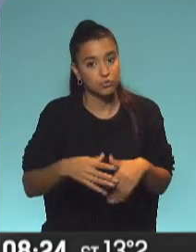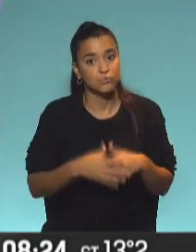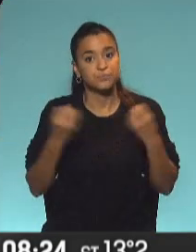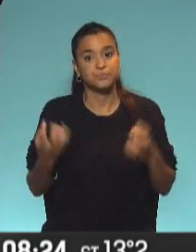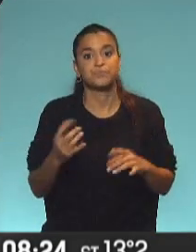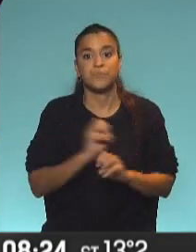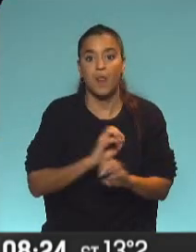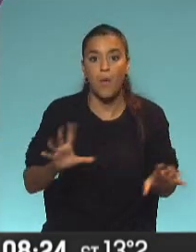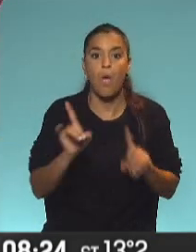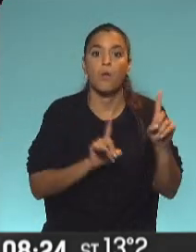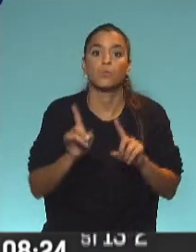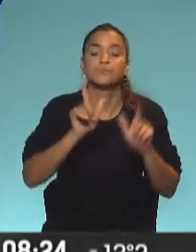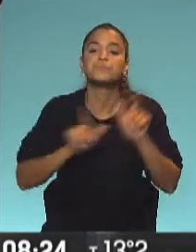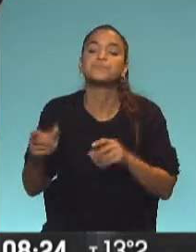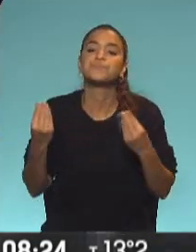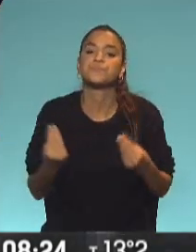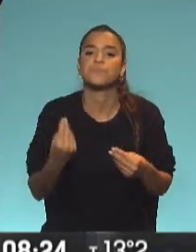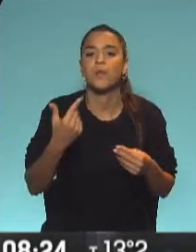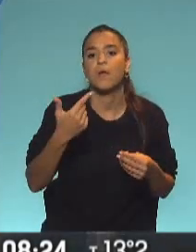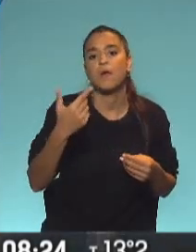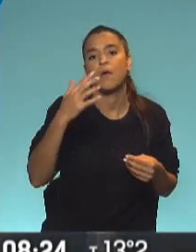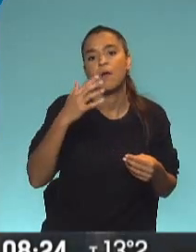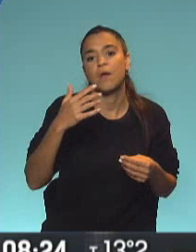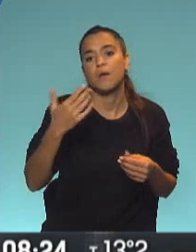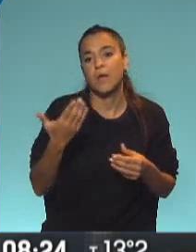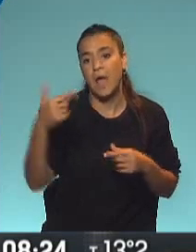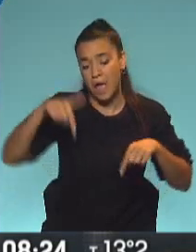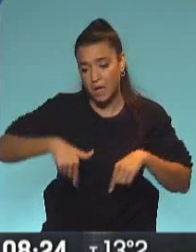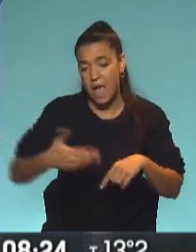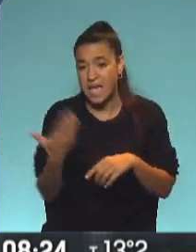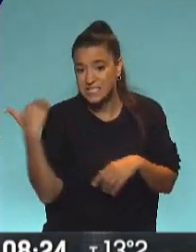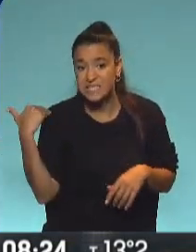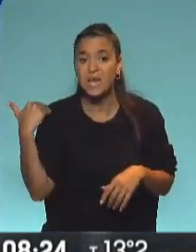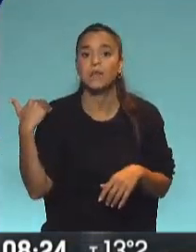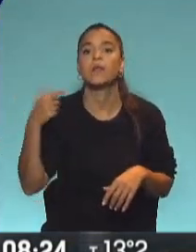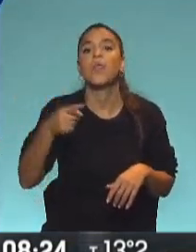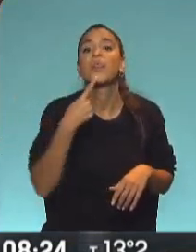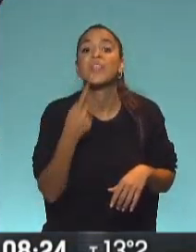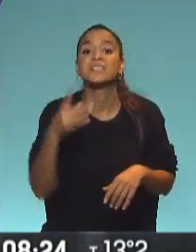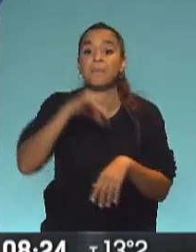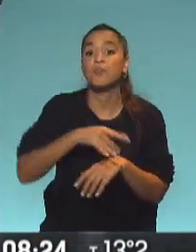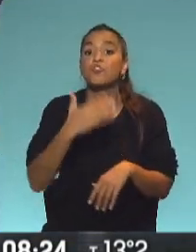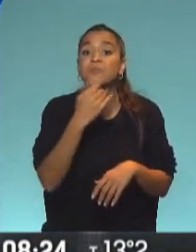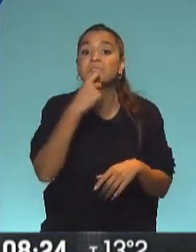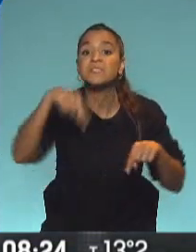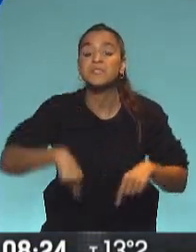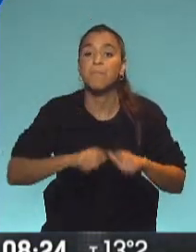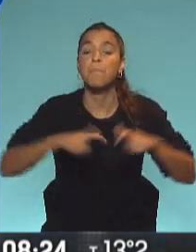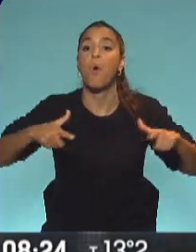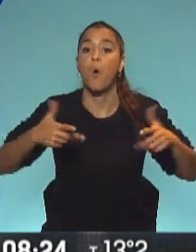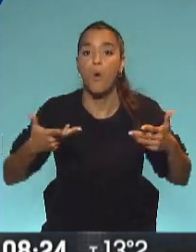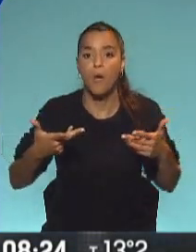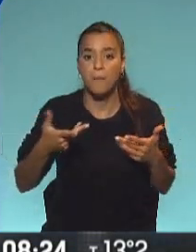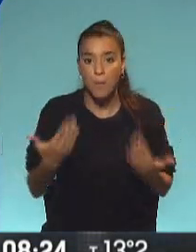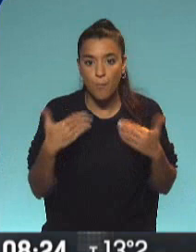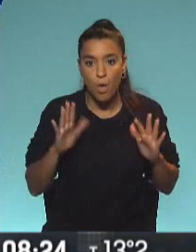la gravedad de algunos casos. Omar Sued hacía declaraciones aquí a TV Pública en el día de ayer y decía esto: no sabemos si este es el pico, pero podemos